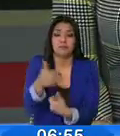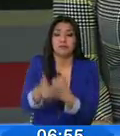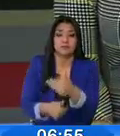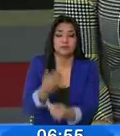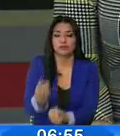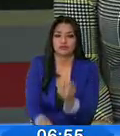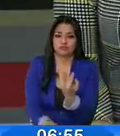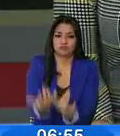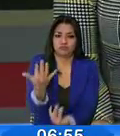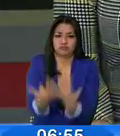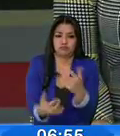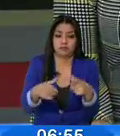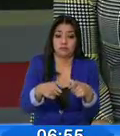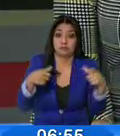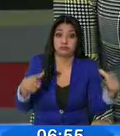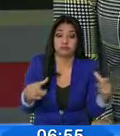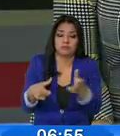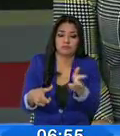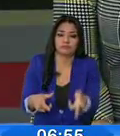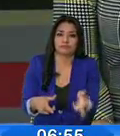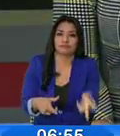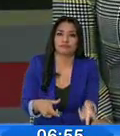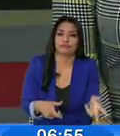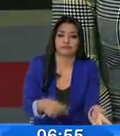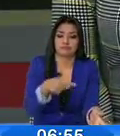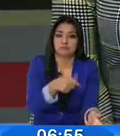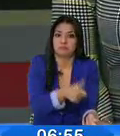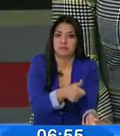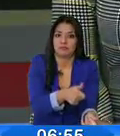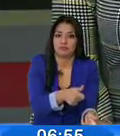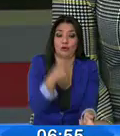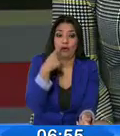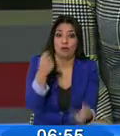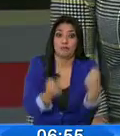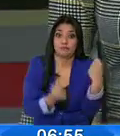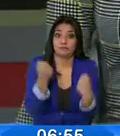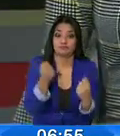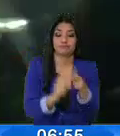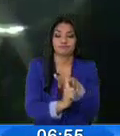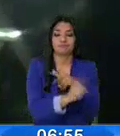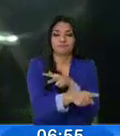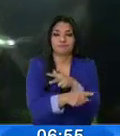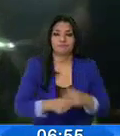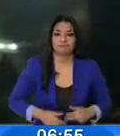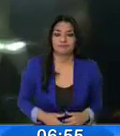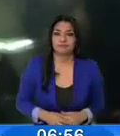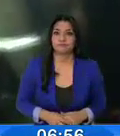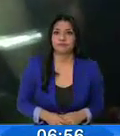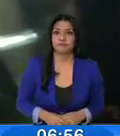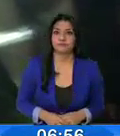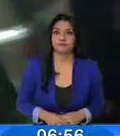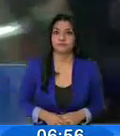accidente, uno de los vehículos pesados quedó en una quebrada en el lugar y su conductor se dio a la fuga.